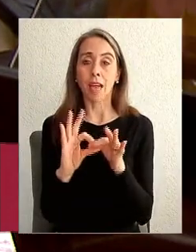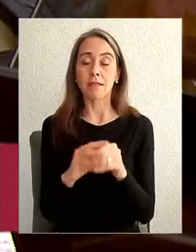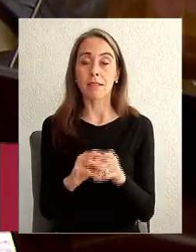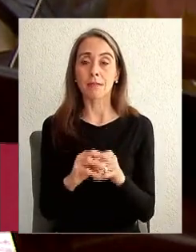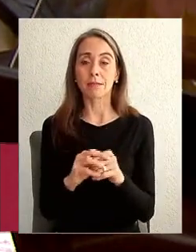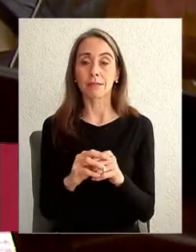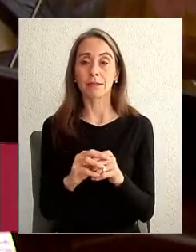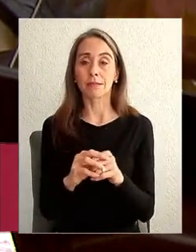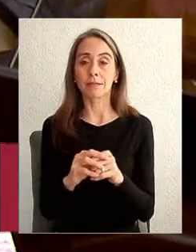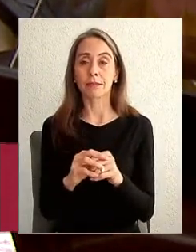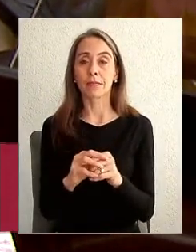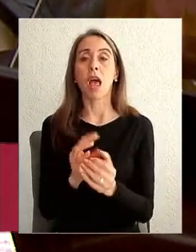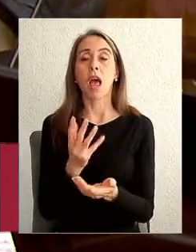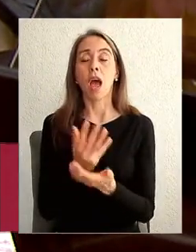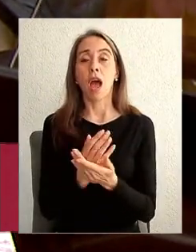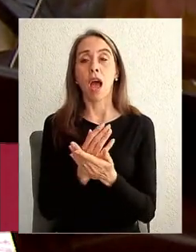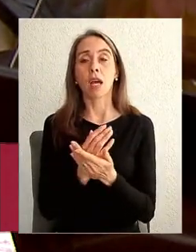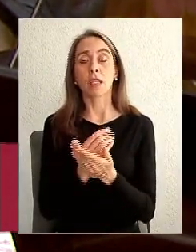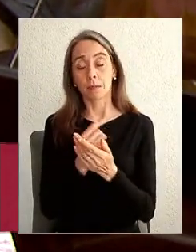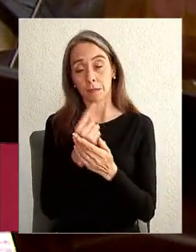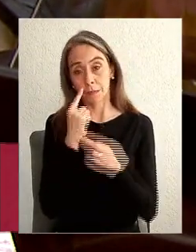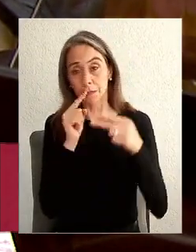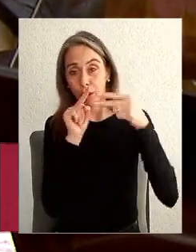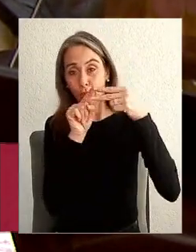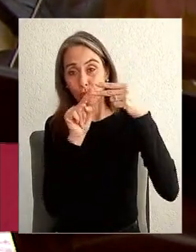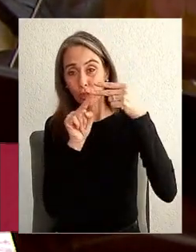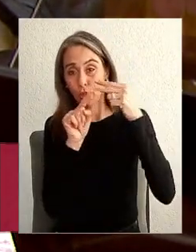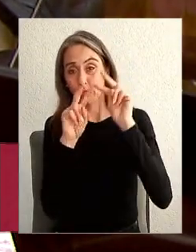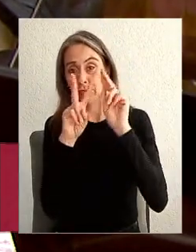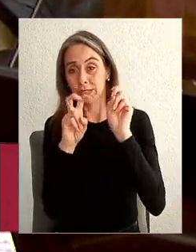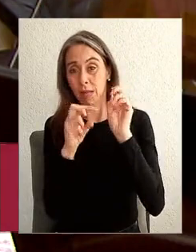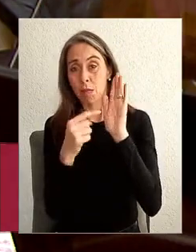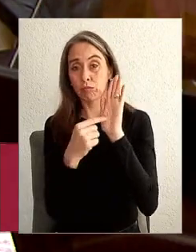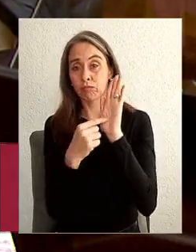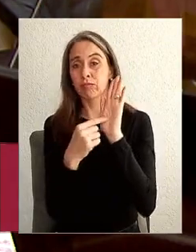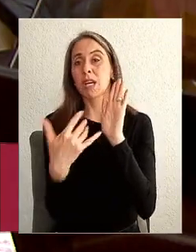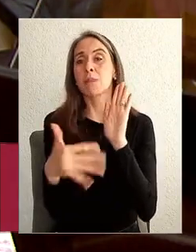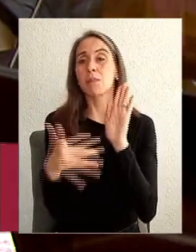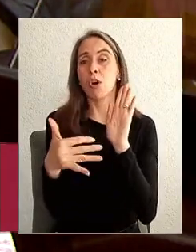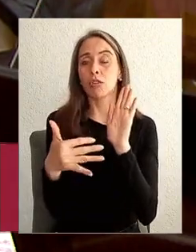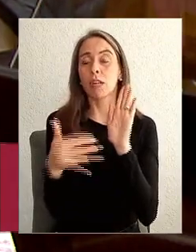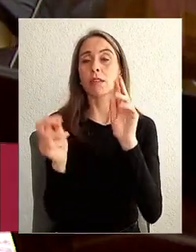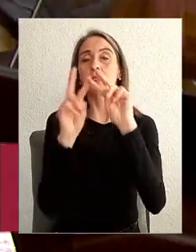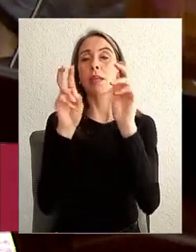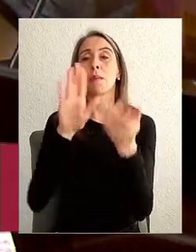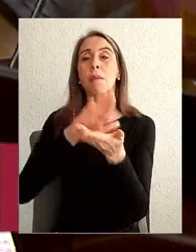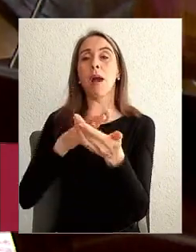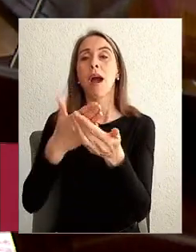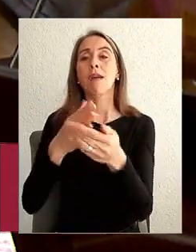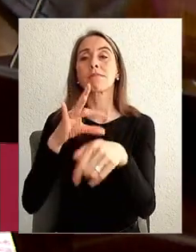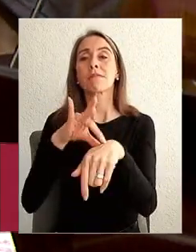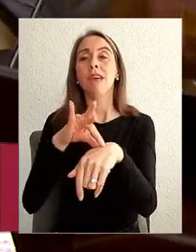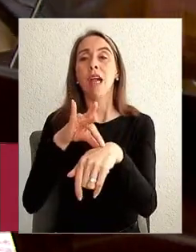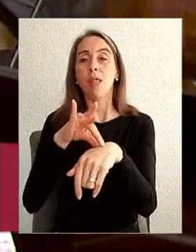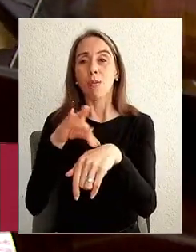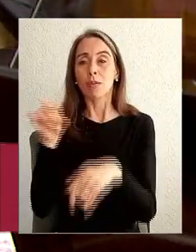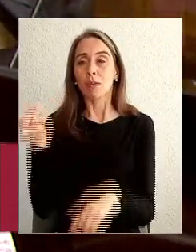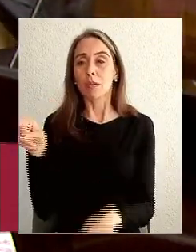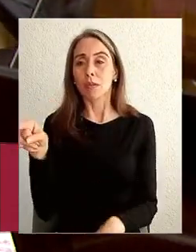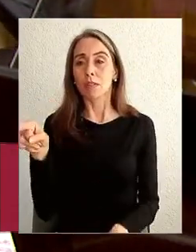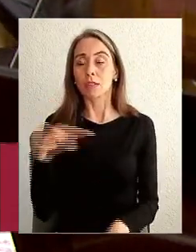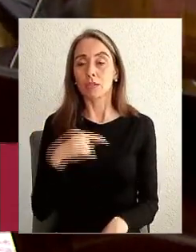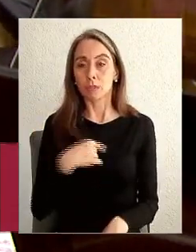Hay dos puntos que me parecen importantes que tienen que ver con salud, que es un tema que me ha ocupado